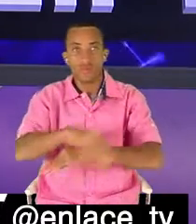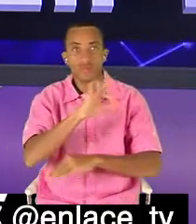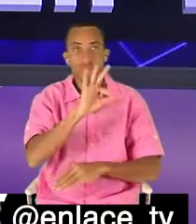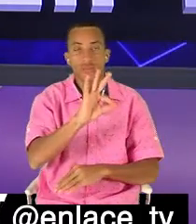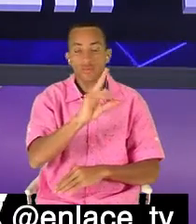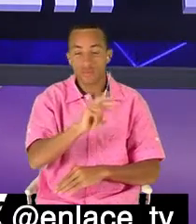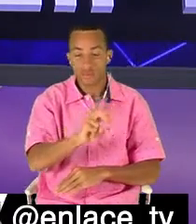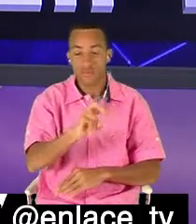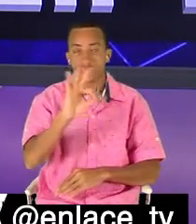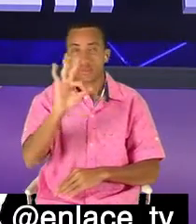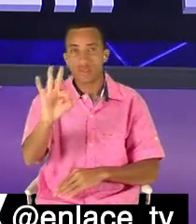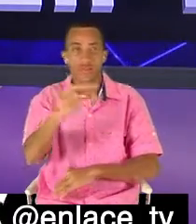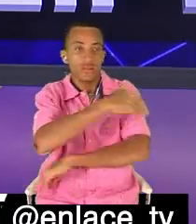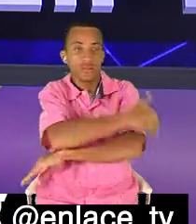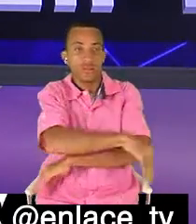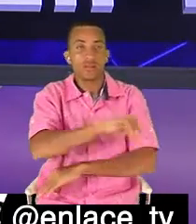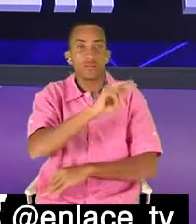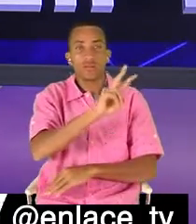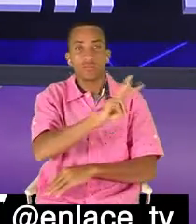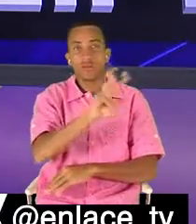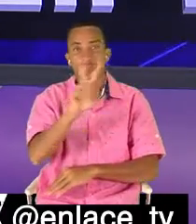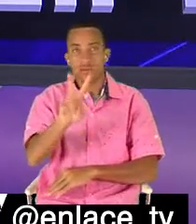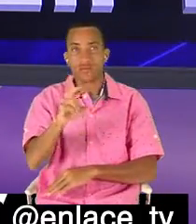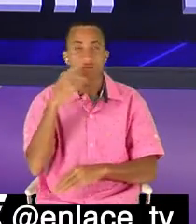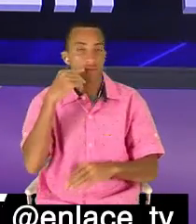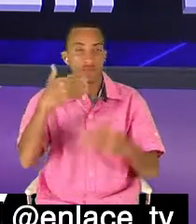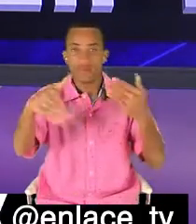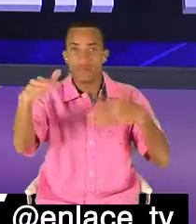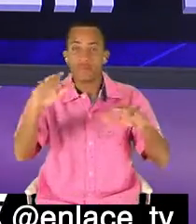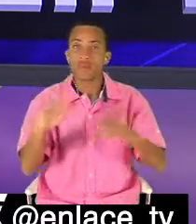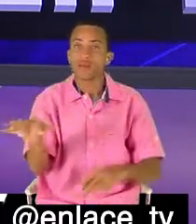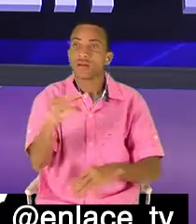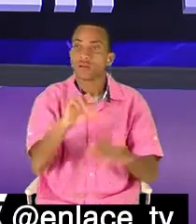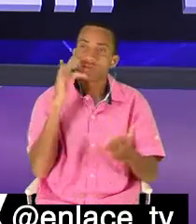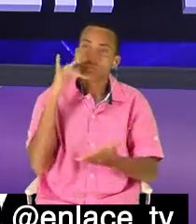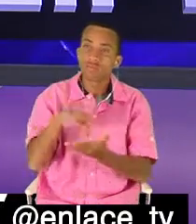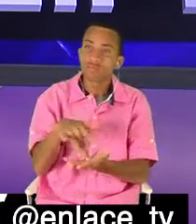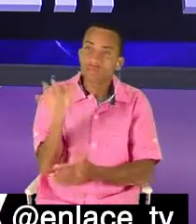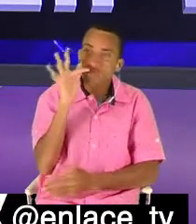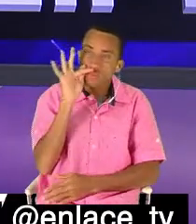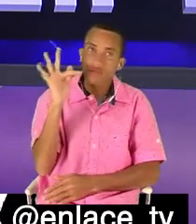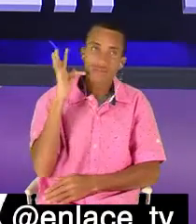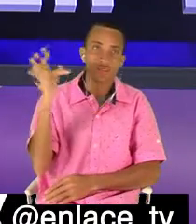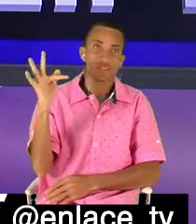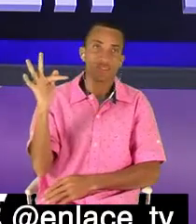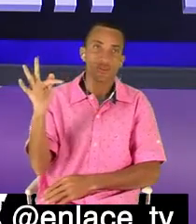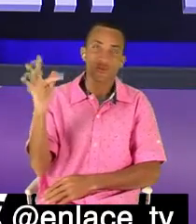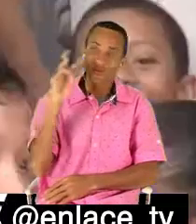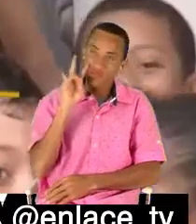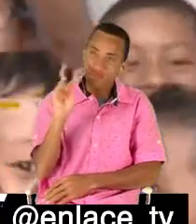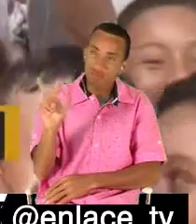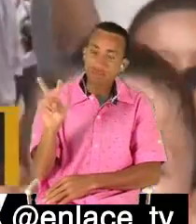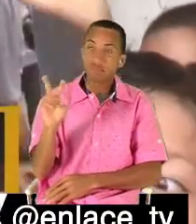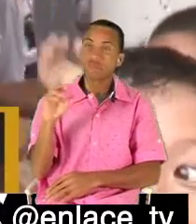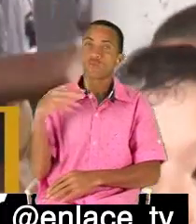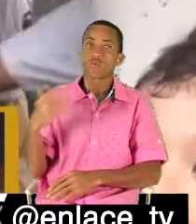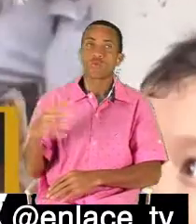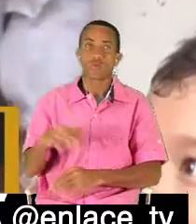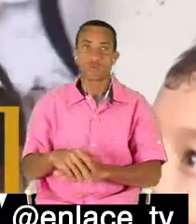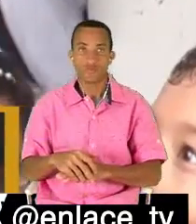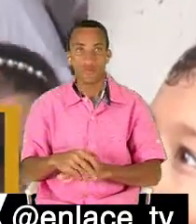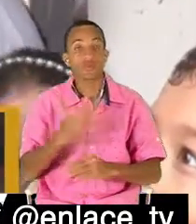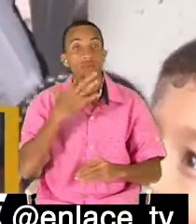La Floresta, tuvo que ser evacuada. Testigos relataron detalles de cómo vivieron esta emergencia. La verdad es